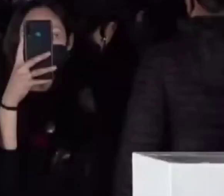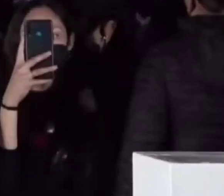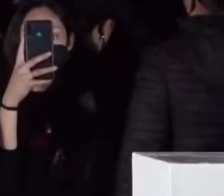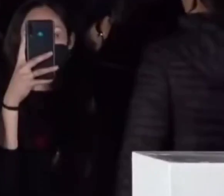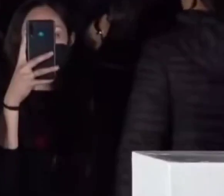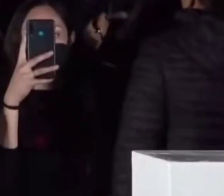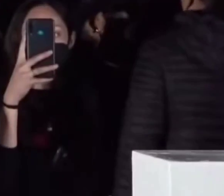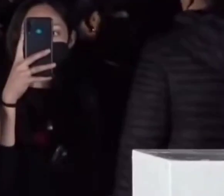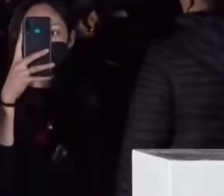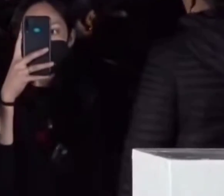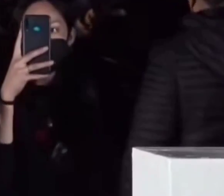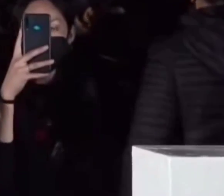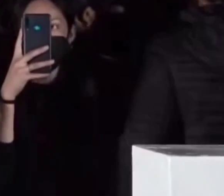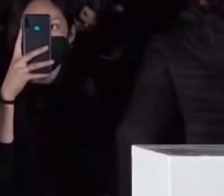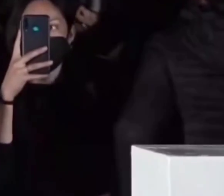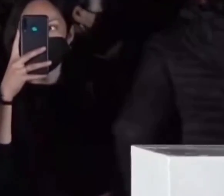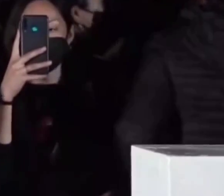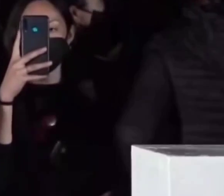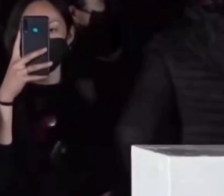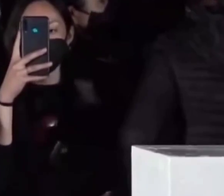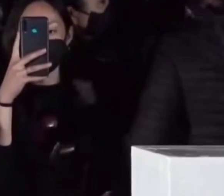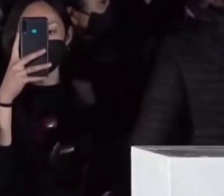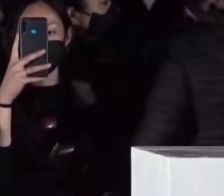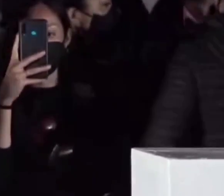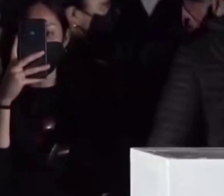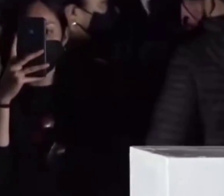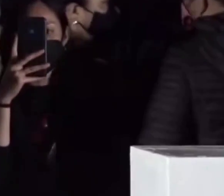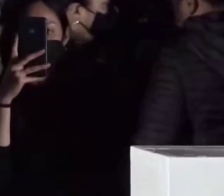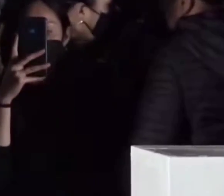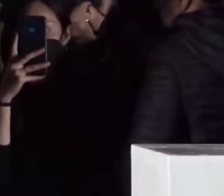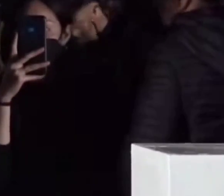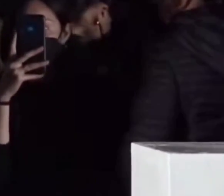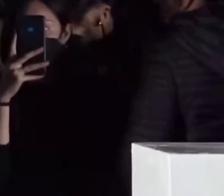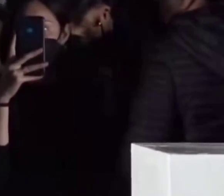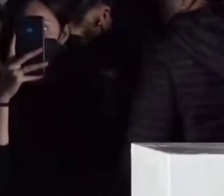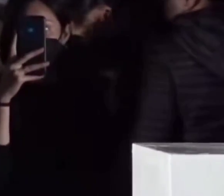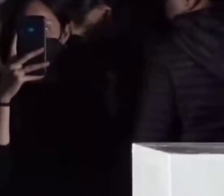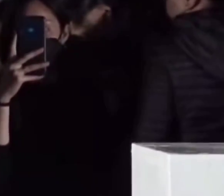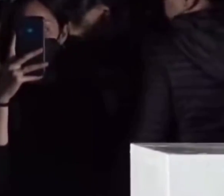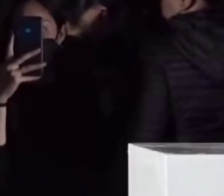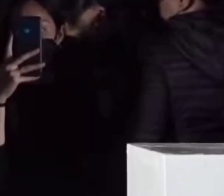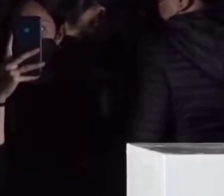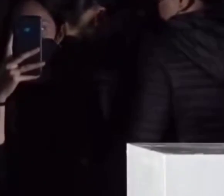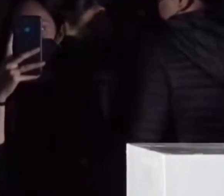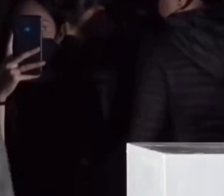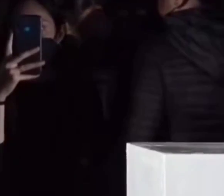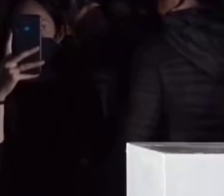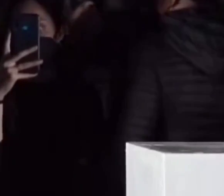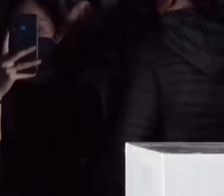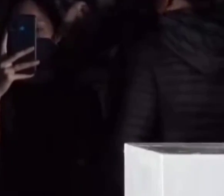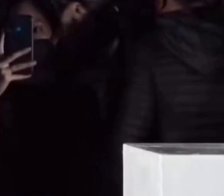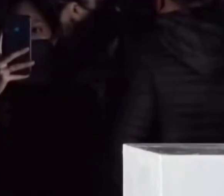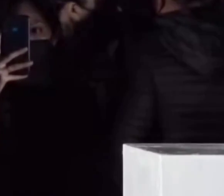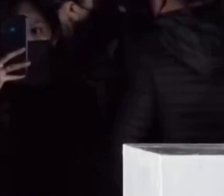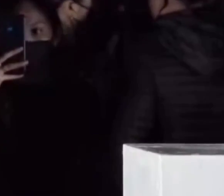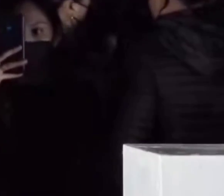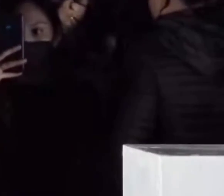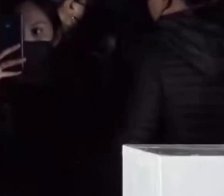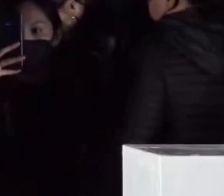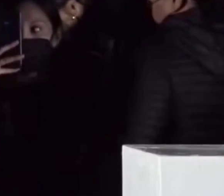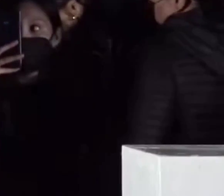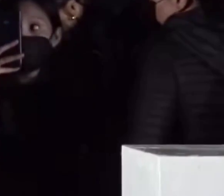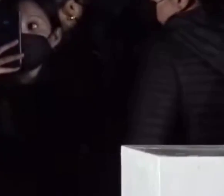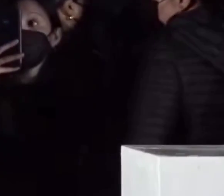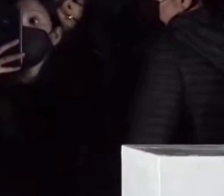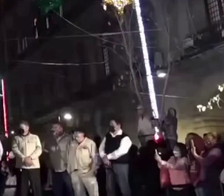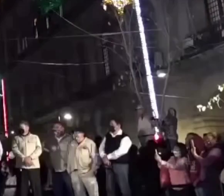decorativo Fiestas Decembrinas 2021, con el cual se marca el inicio de los festejos y